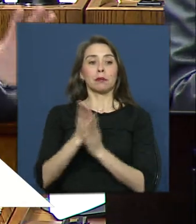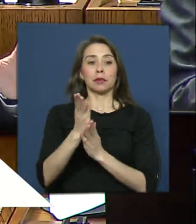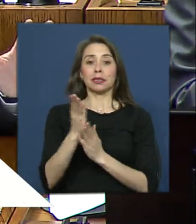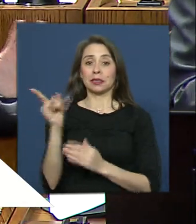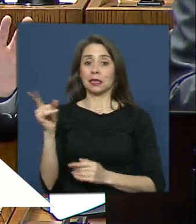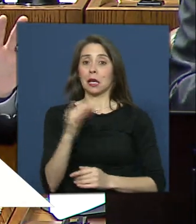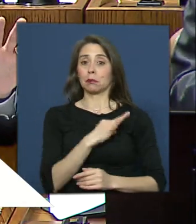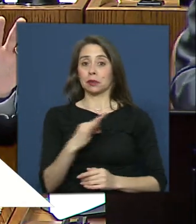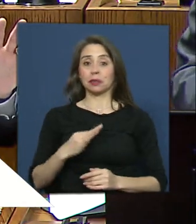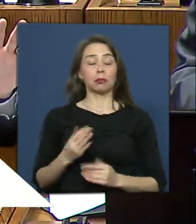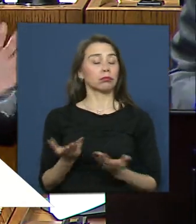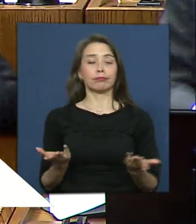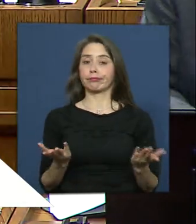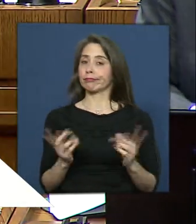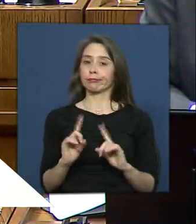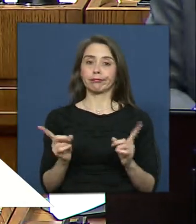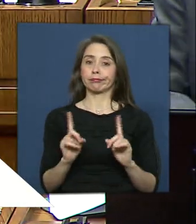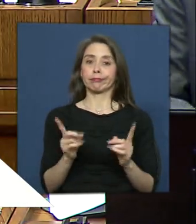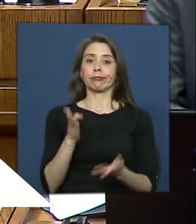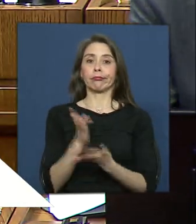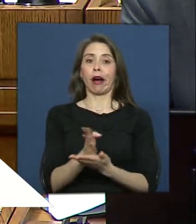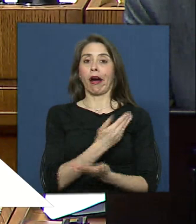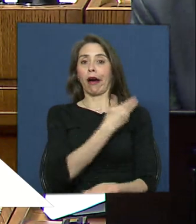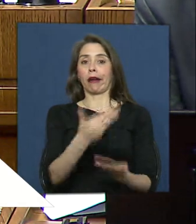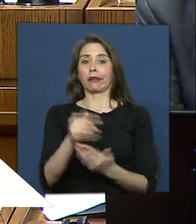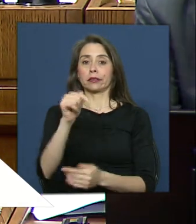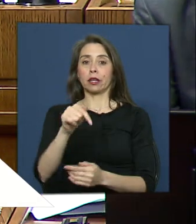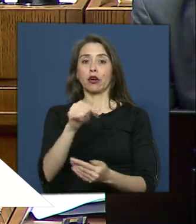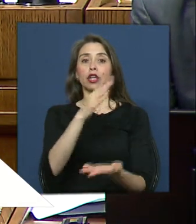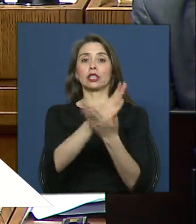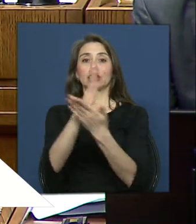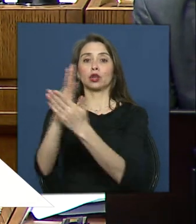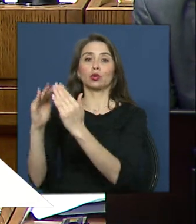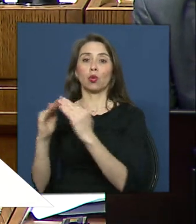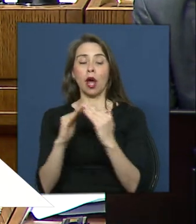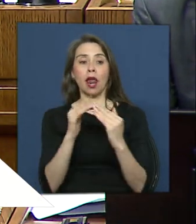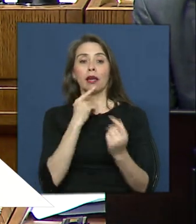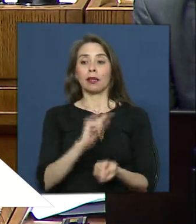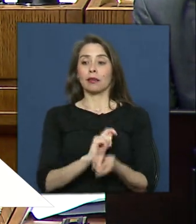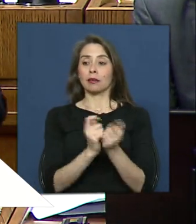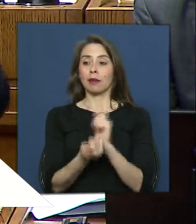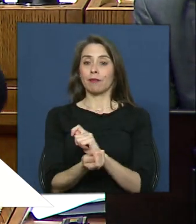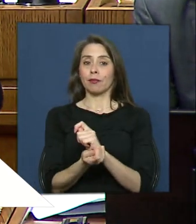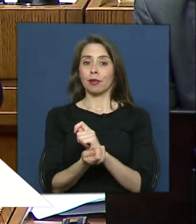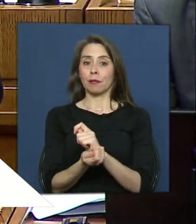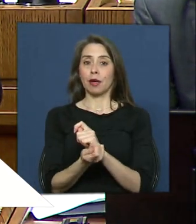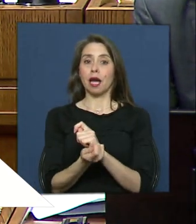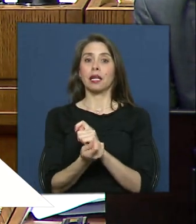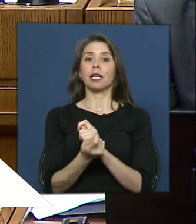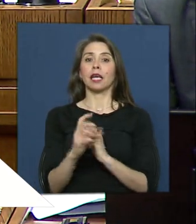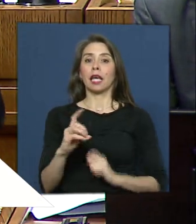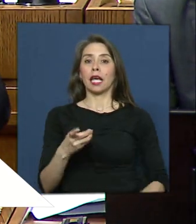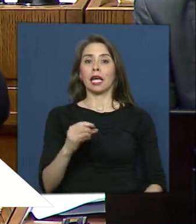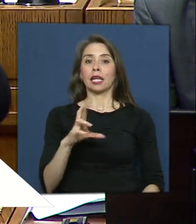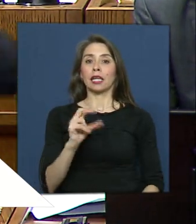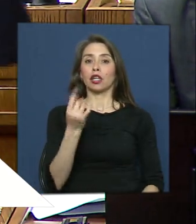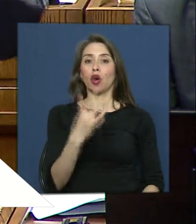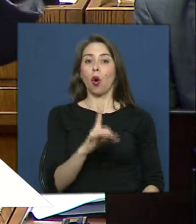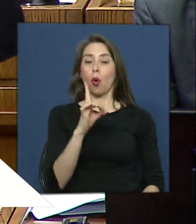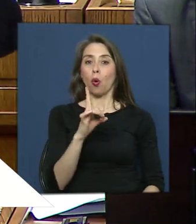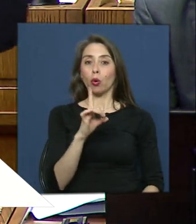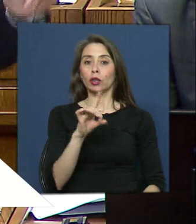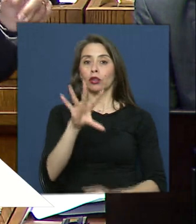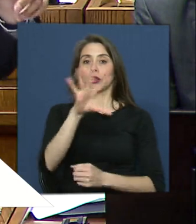ministerio, no hay ninguna opción que eso pase. Hasta el día de hoy hay colegios que pretenden transformarse en giro único, que fue una norma de